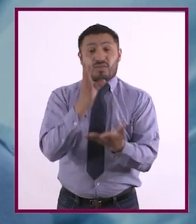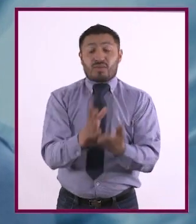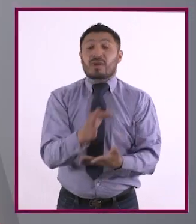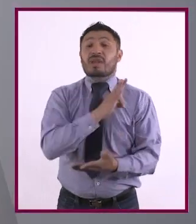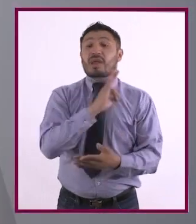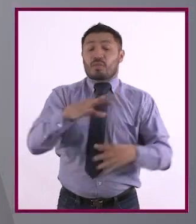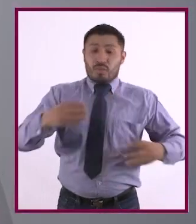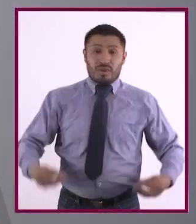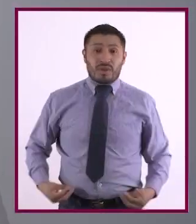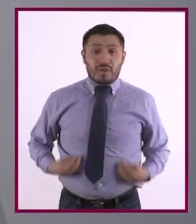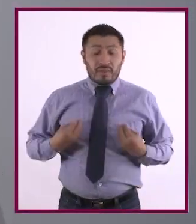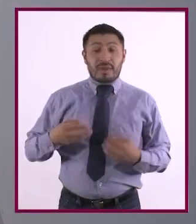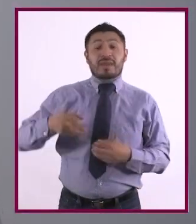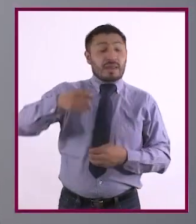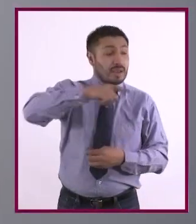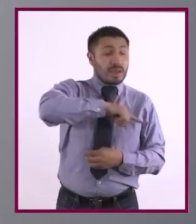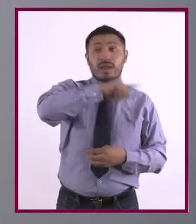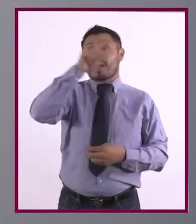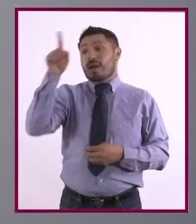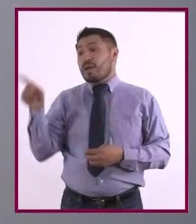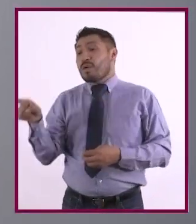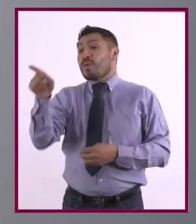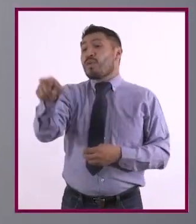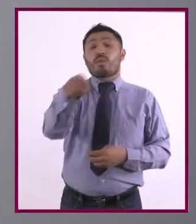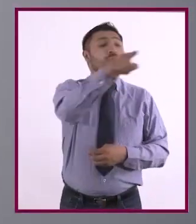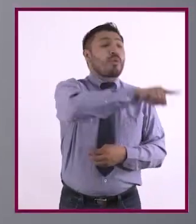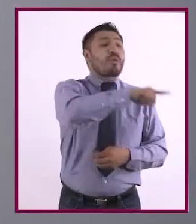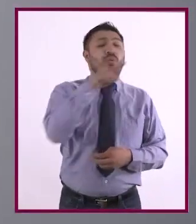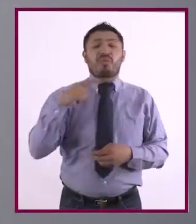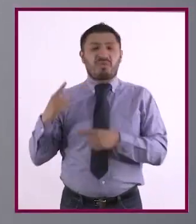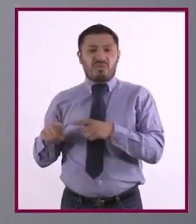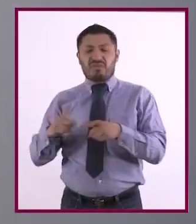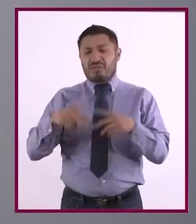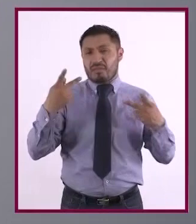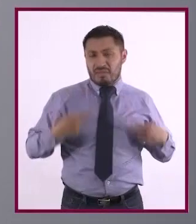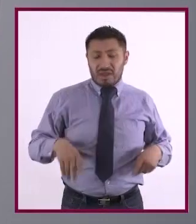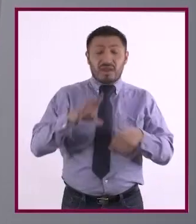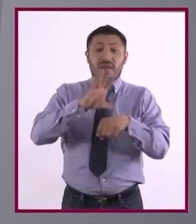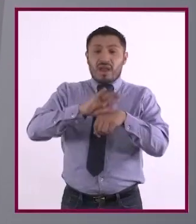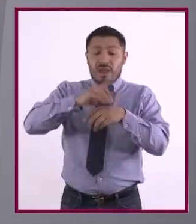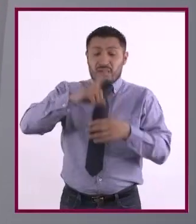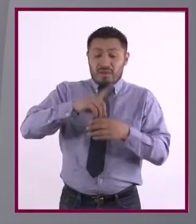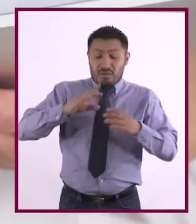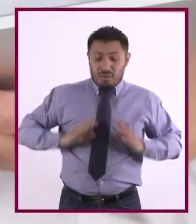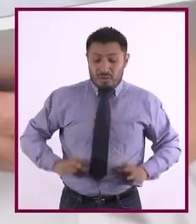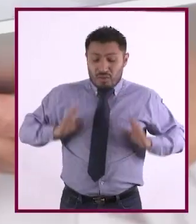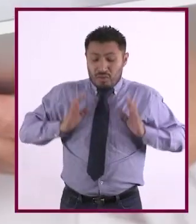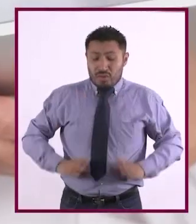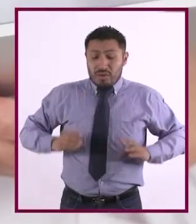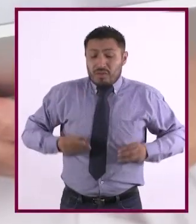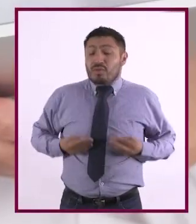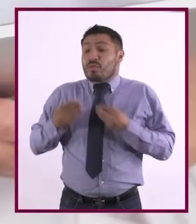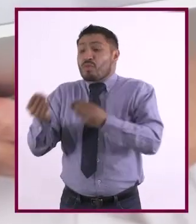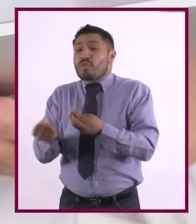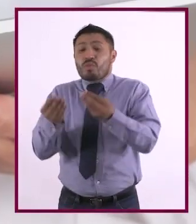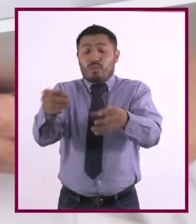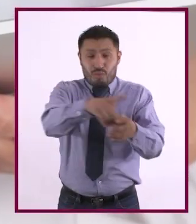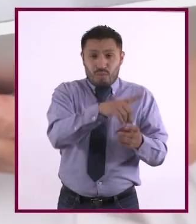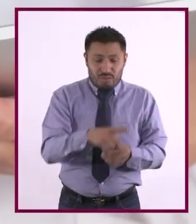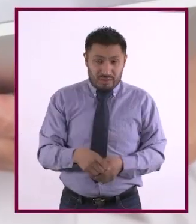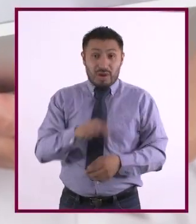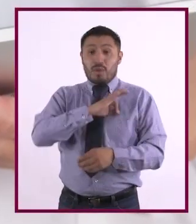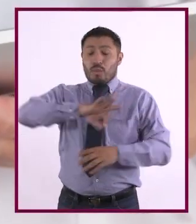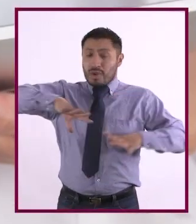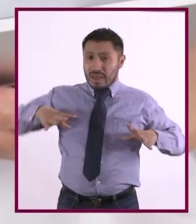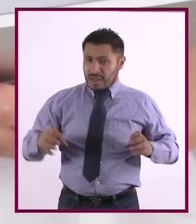otorgan su consentimiento para la donación. La donación de órganos, tejidos y células puede salvar muchas vidas y restaurar